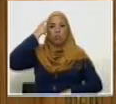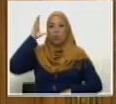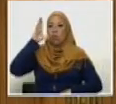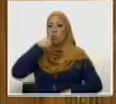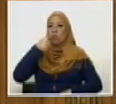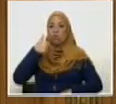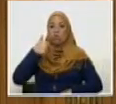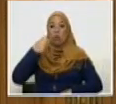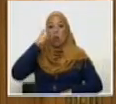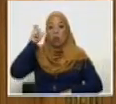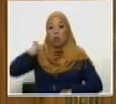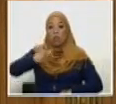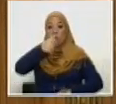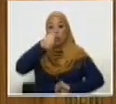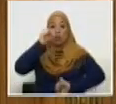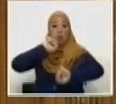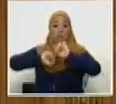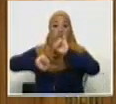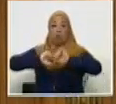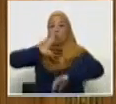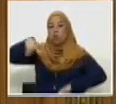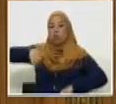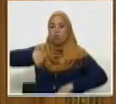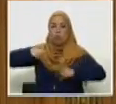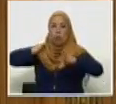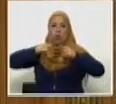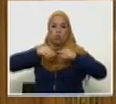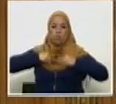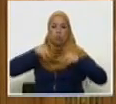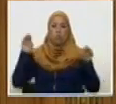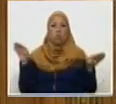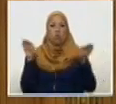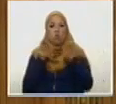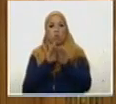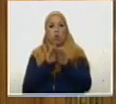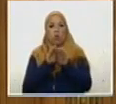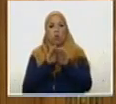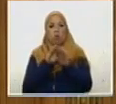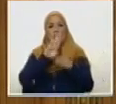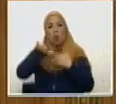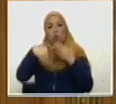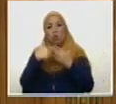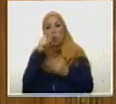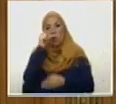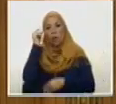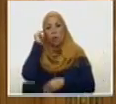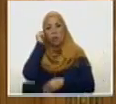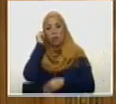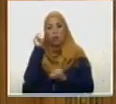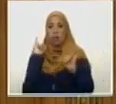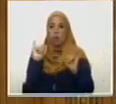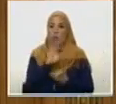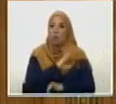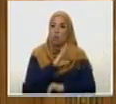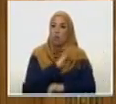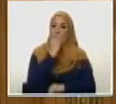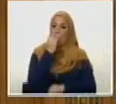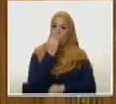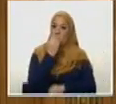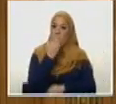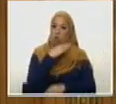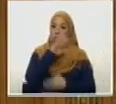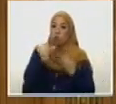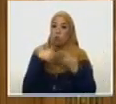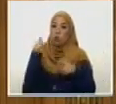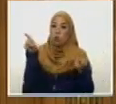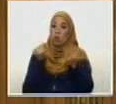duda, y así lo asumimos todos y todas, comenzando por el propio camarada Nicolás, todos somos